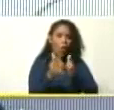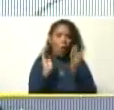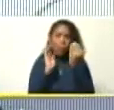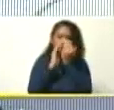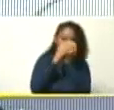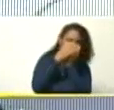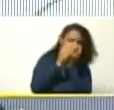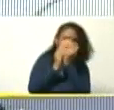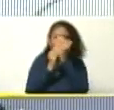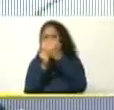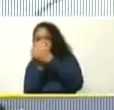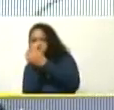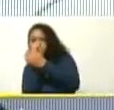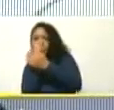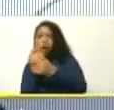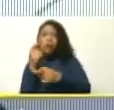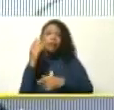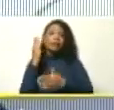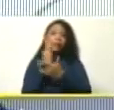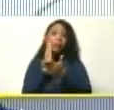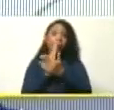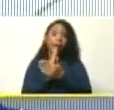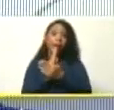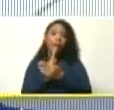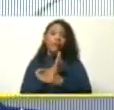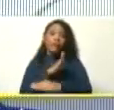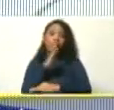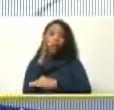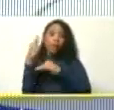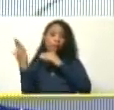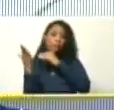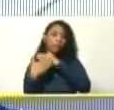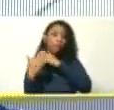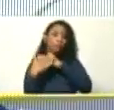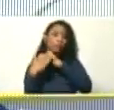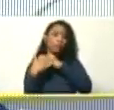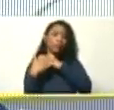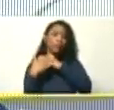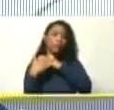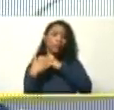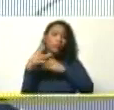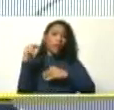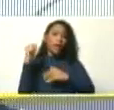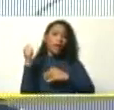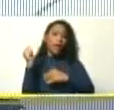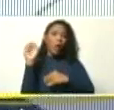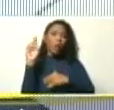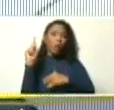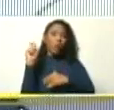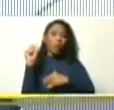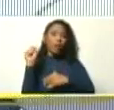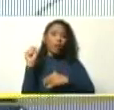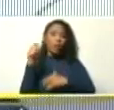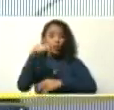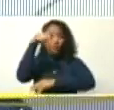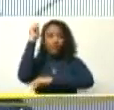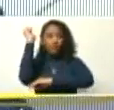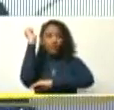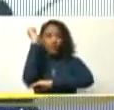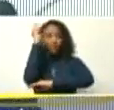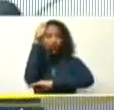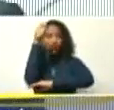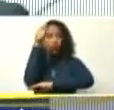suele acudir al llamado de los nautas hechizados por el